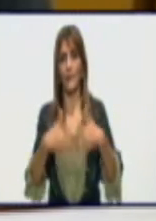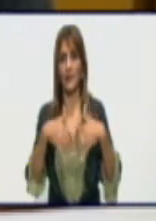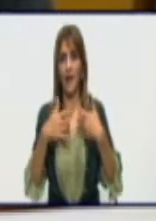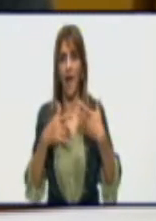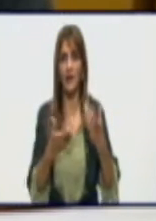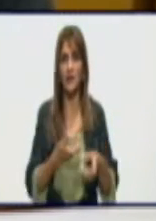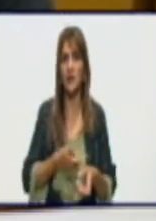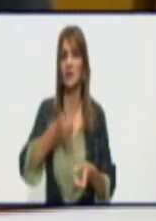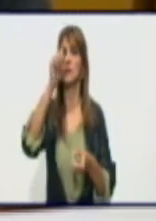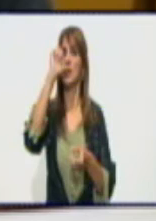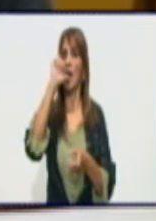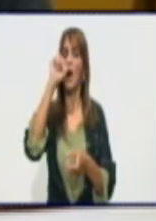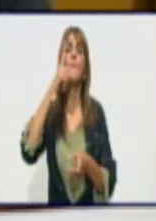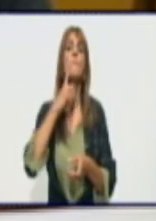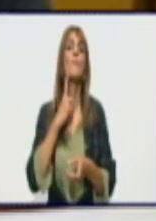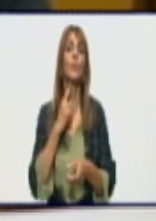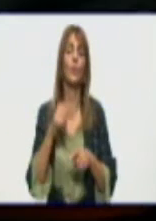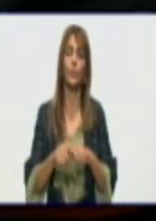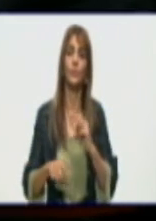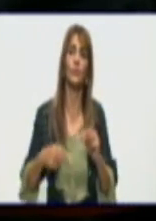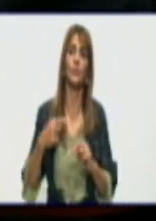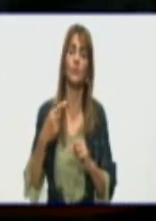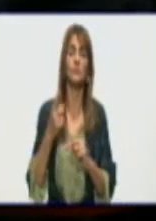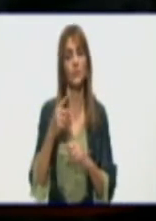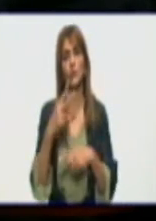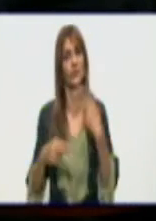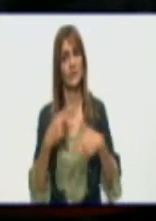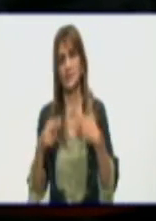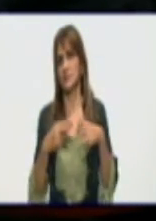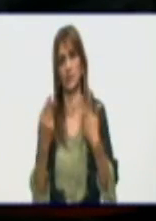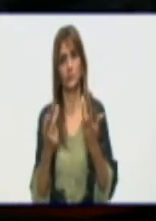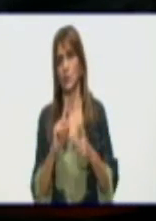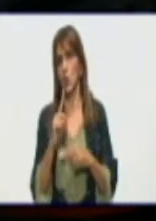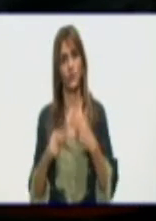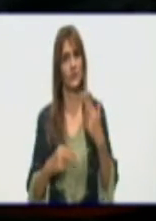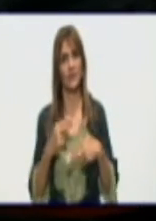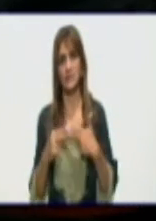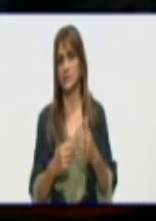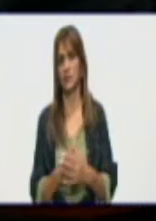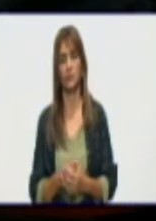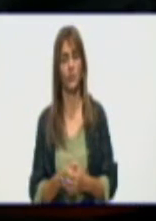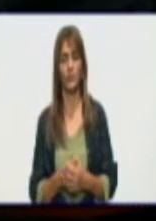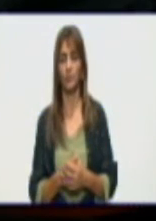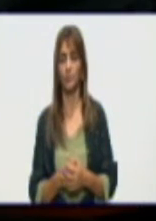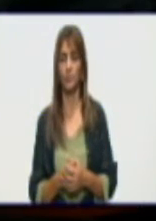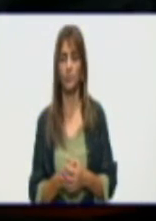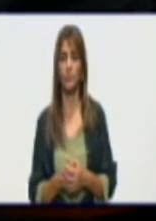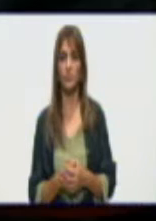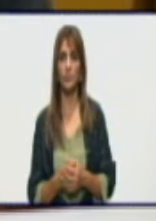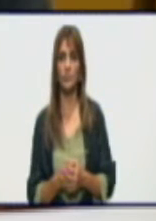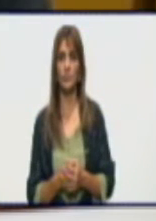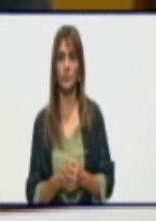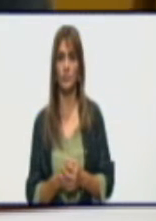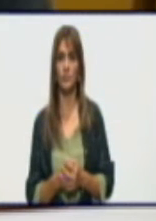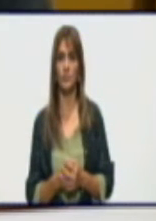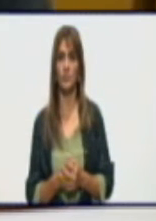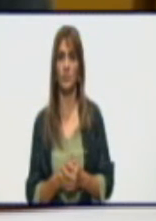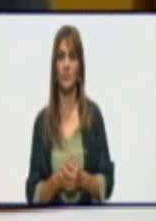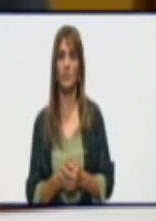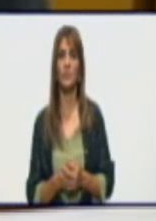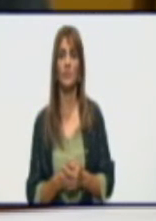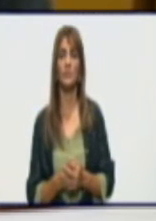hacer alrededor de 100 cajas de prú diarias. Y hoy no la están haciendo. Y hoy no la estamos haciendo. Tenemos que reconocer. Además de eso, ahí se hacen los